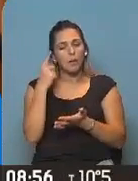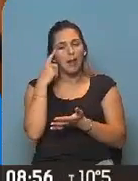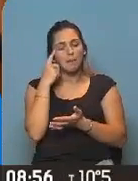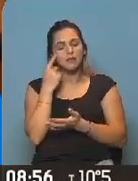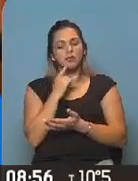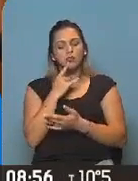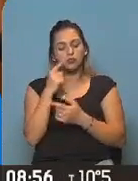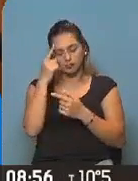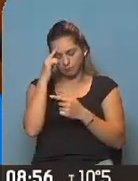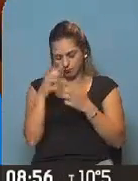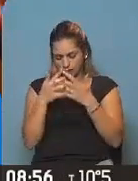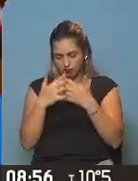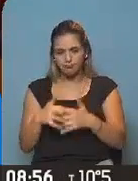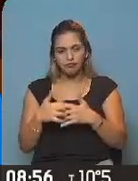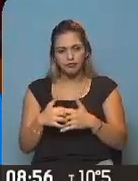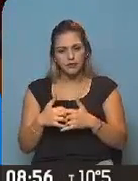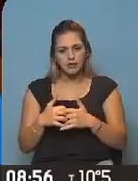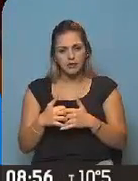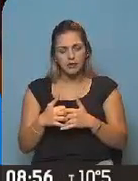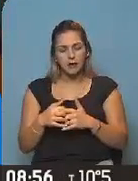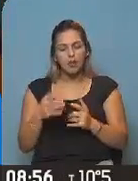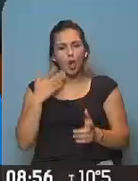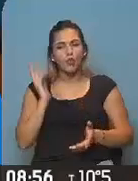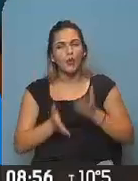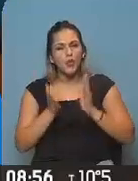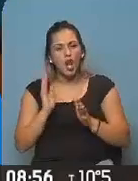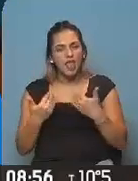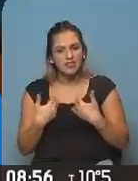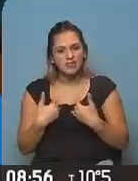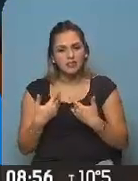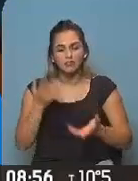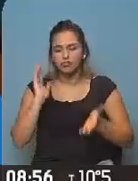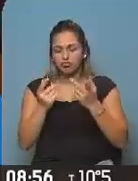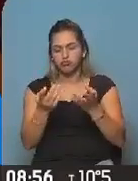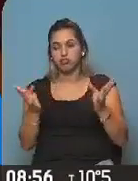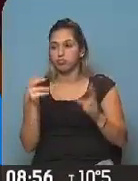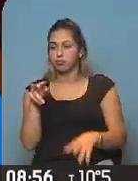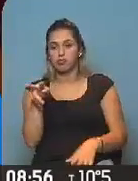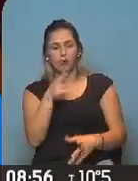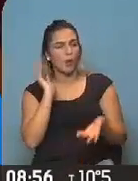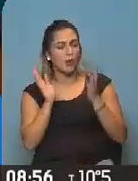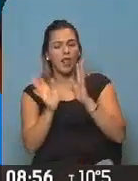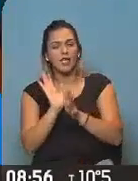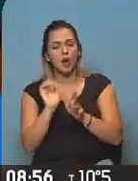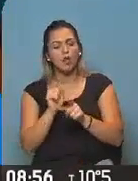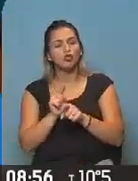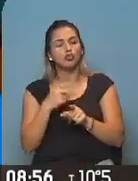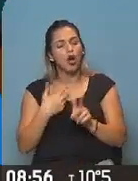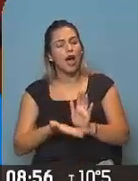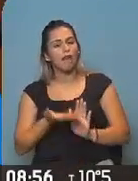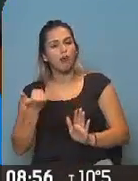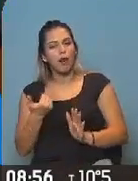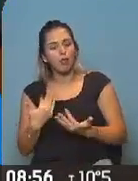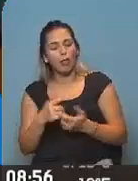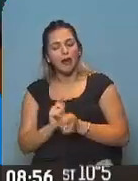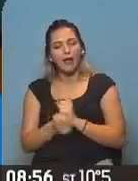propia que los saque del círculo de violencia en el que viven, ¿no? Y tratar de ver, en una de esas, poder cambiar sus